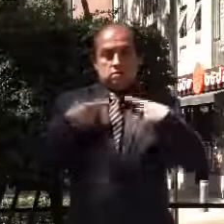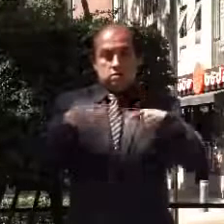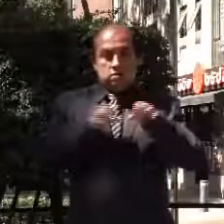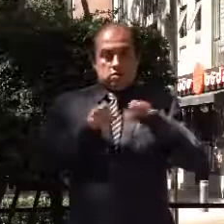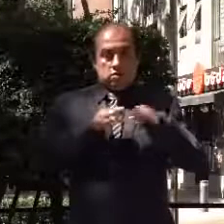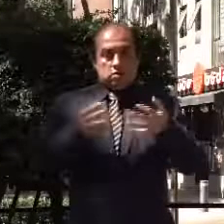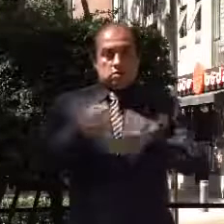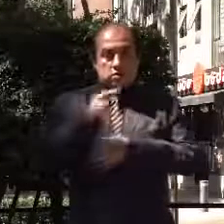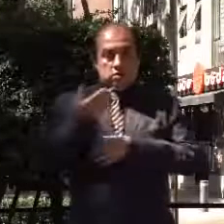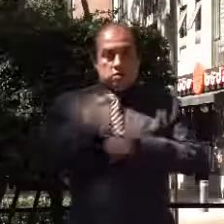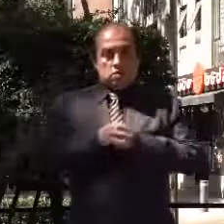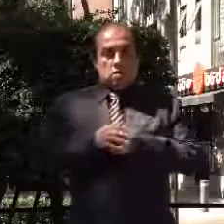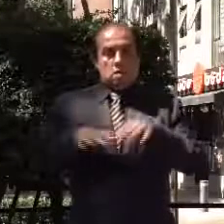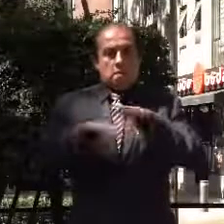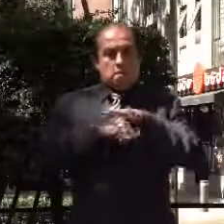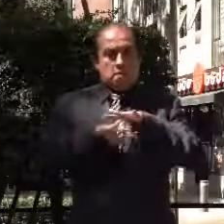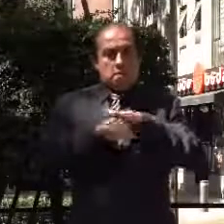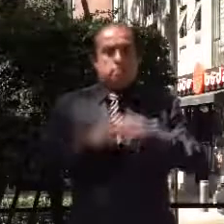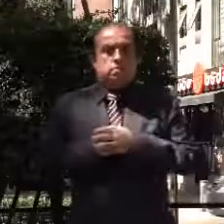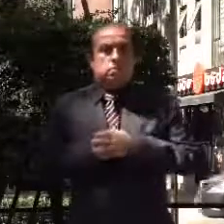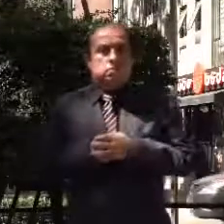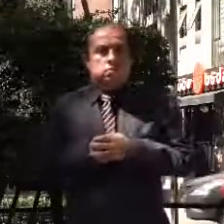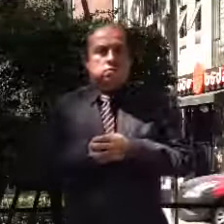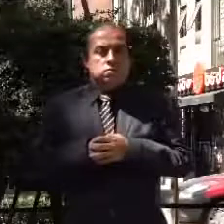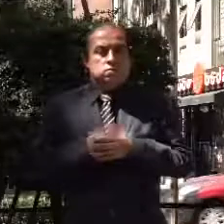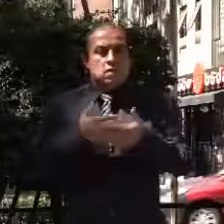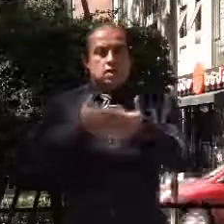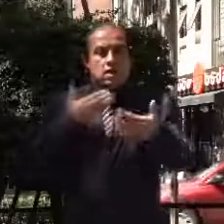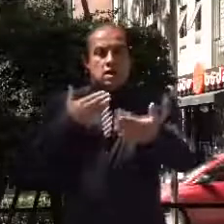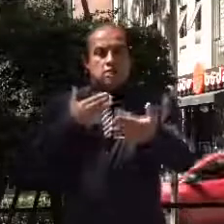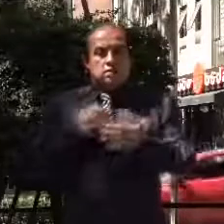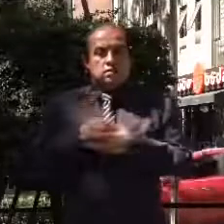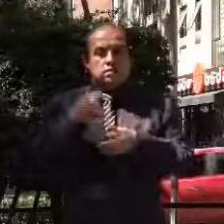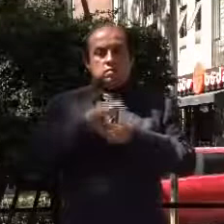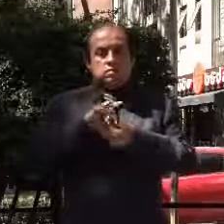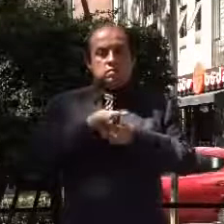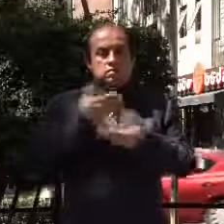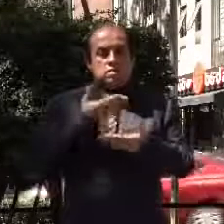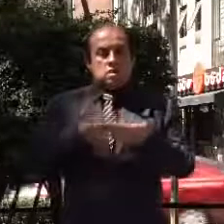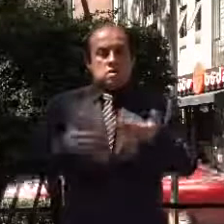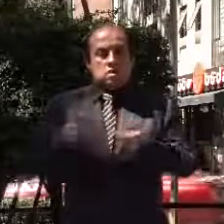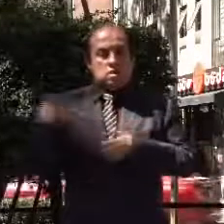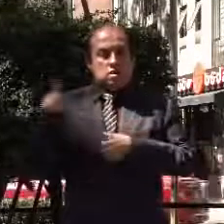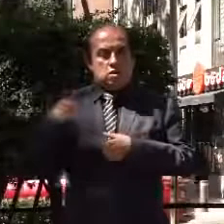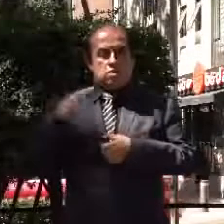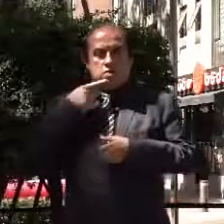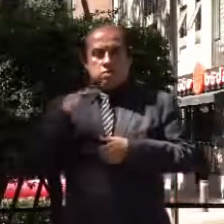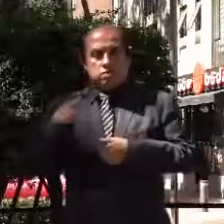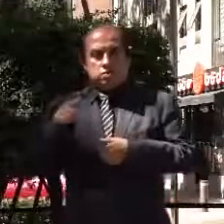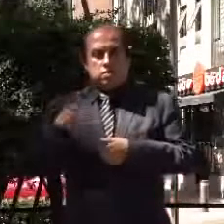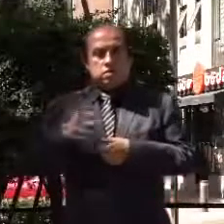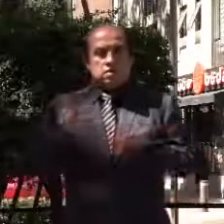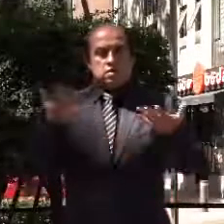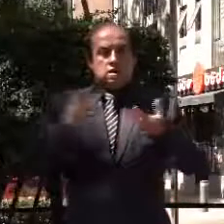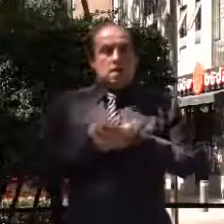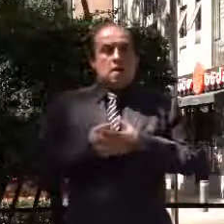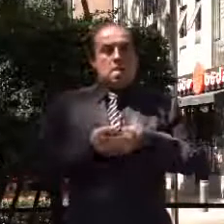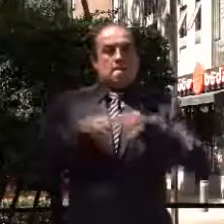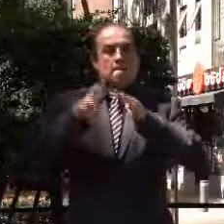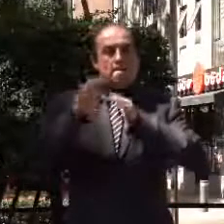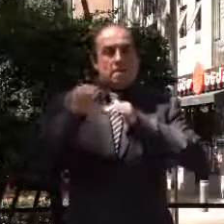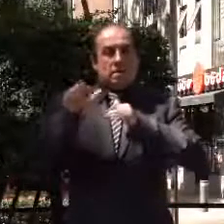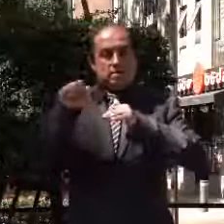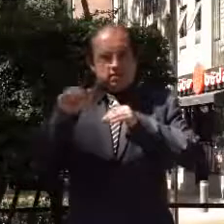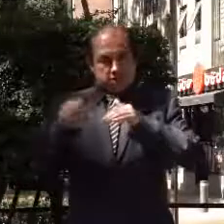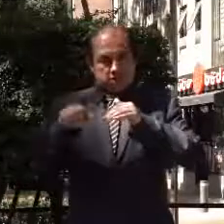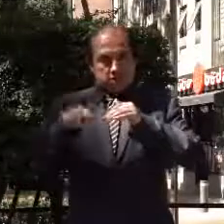unos días antes, unas semanas antes de las elecciones, y ahora están reclamando que sean bases completas. ¿Se les